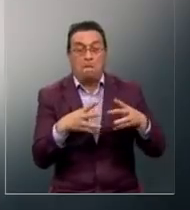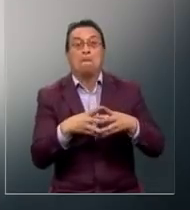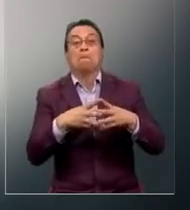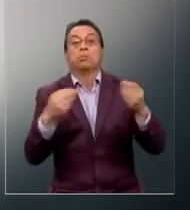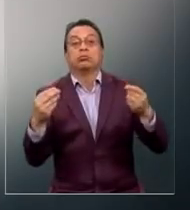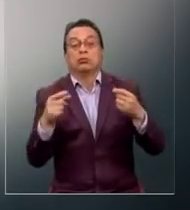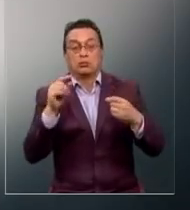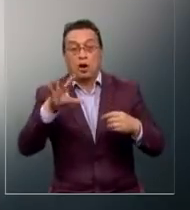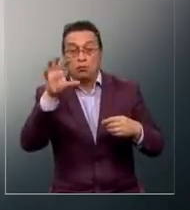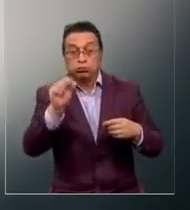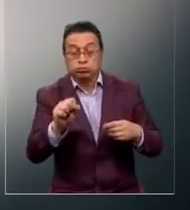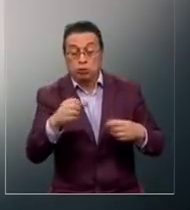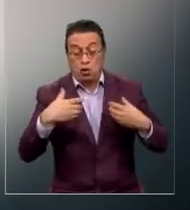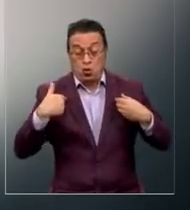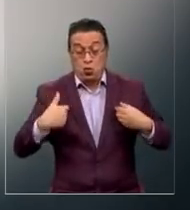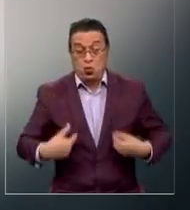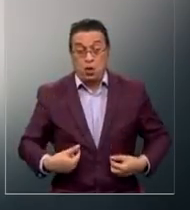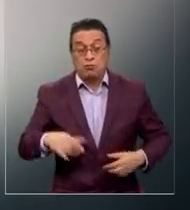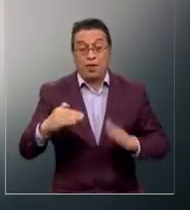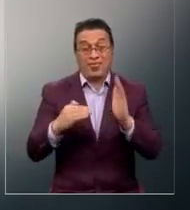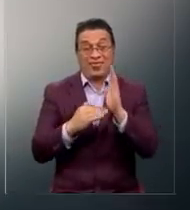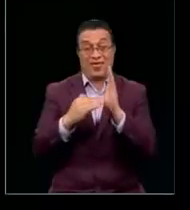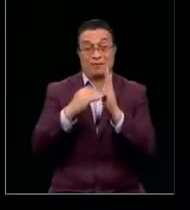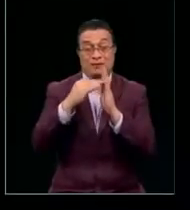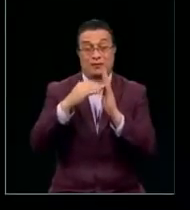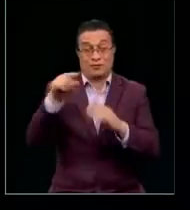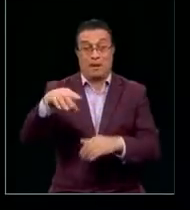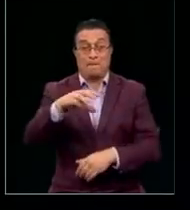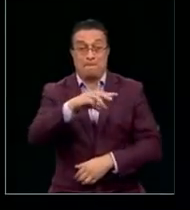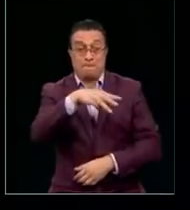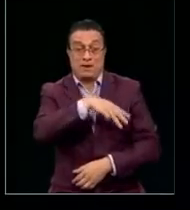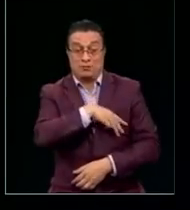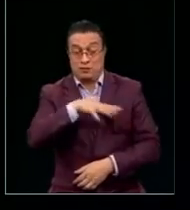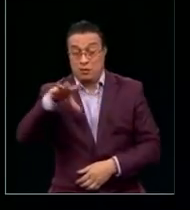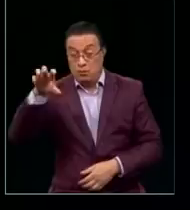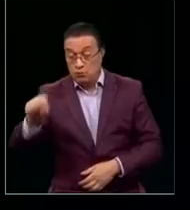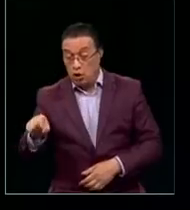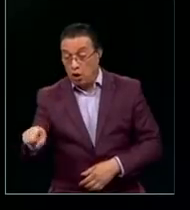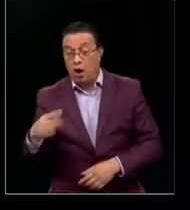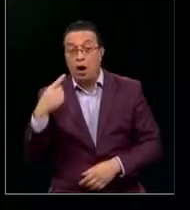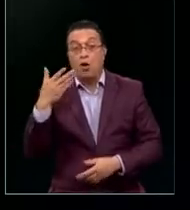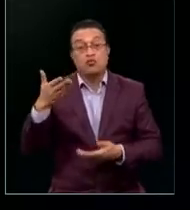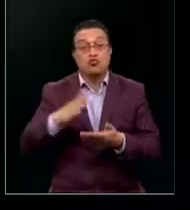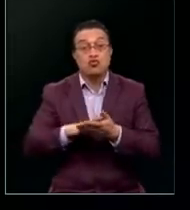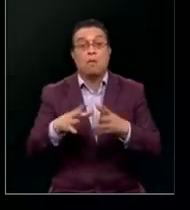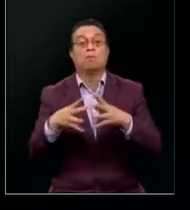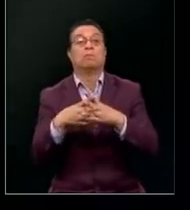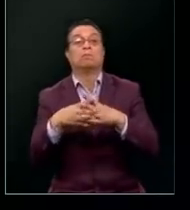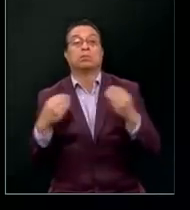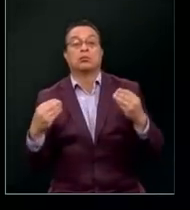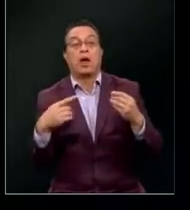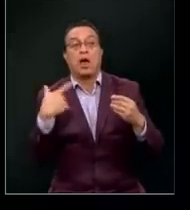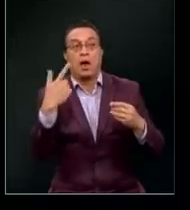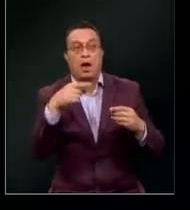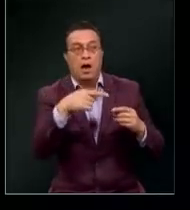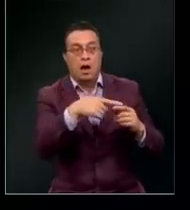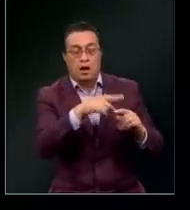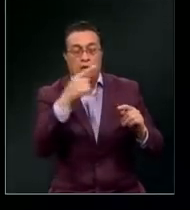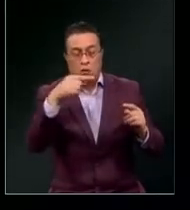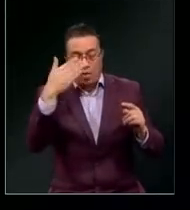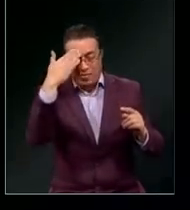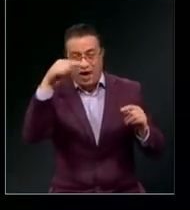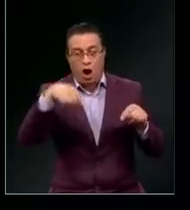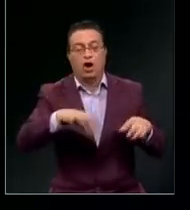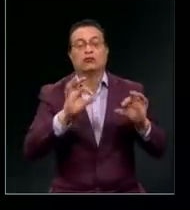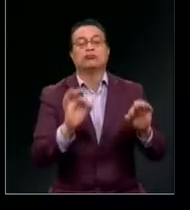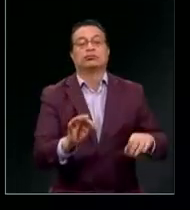días una vez descubierto su cuerpo en este departamento en la región metropolitana, y posteriormente también huir y siendo encontrado durante la presente jornada,